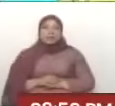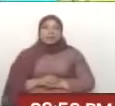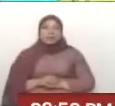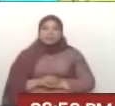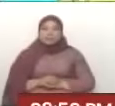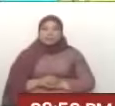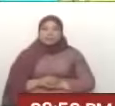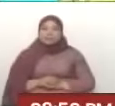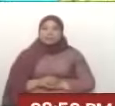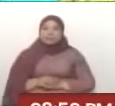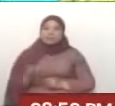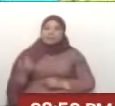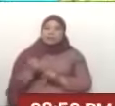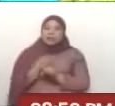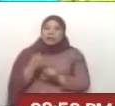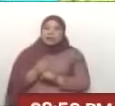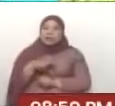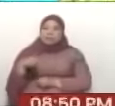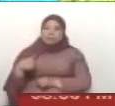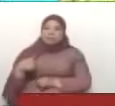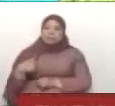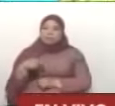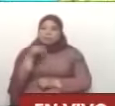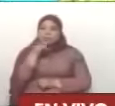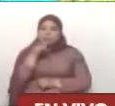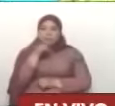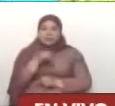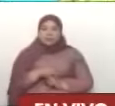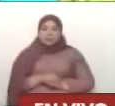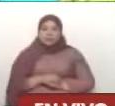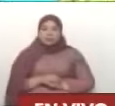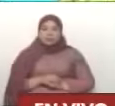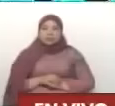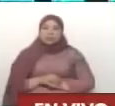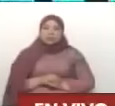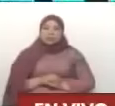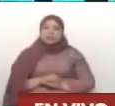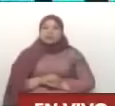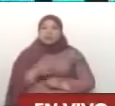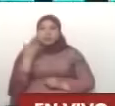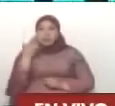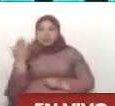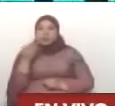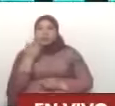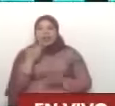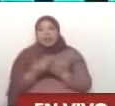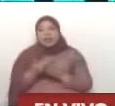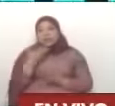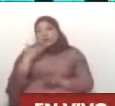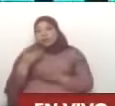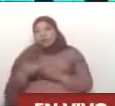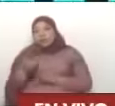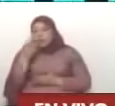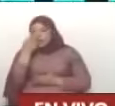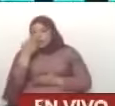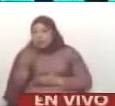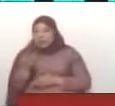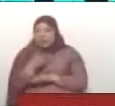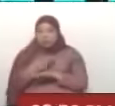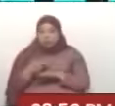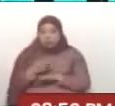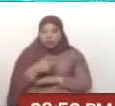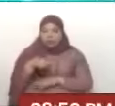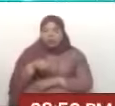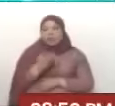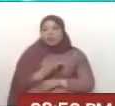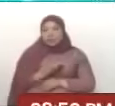turística, José Antonio González Díaz. Bueno, buenas tardes a todos, gracias por la invitación, gracias gobernador,